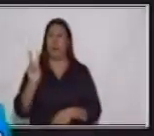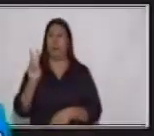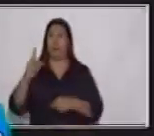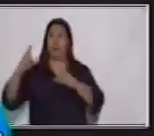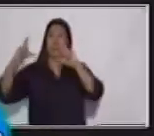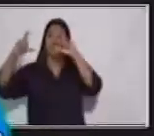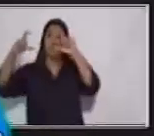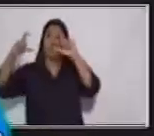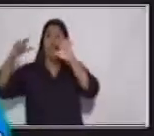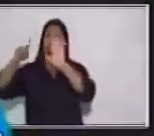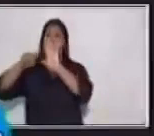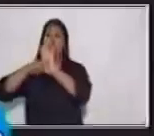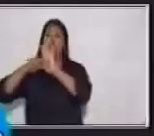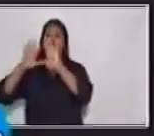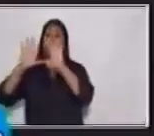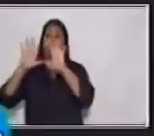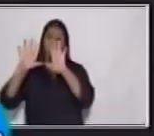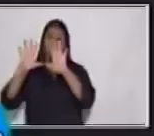menos 10